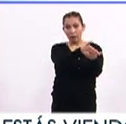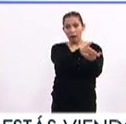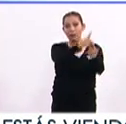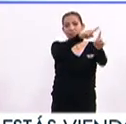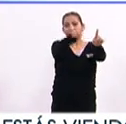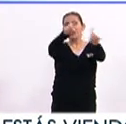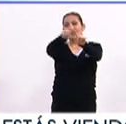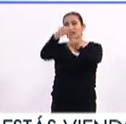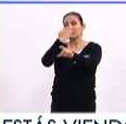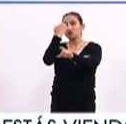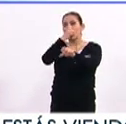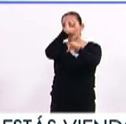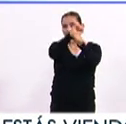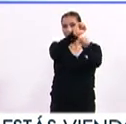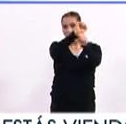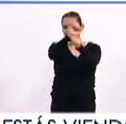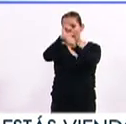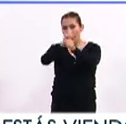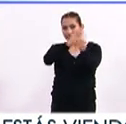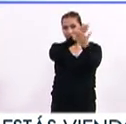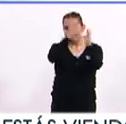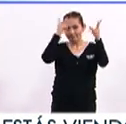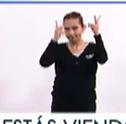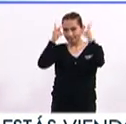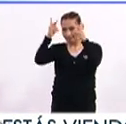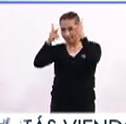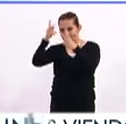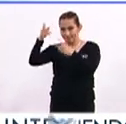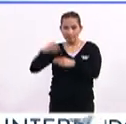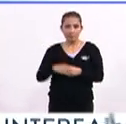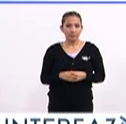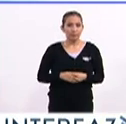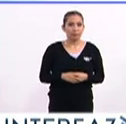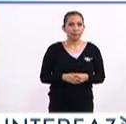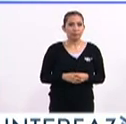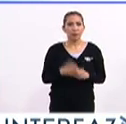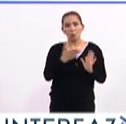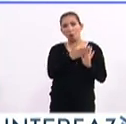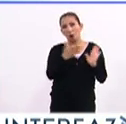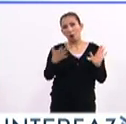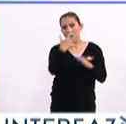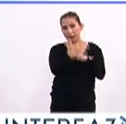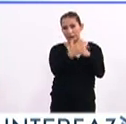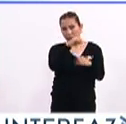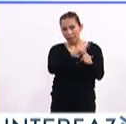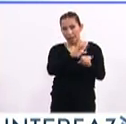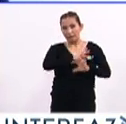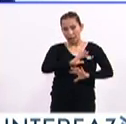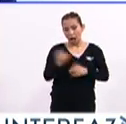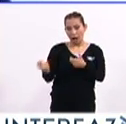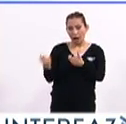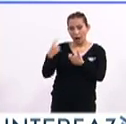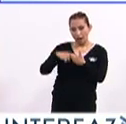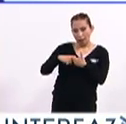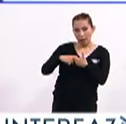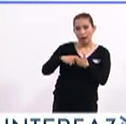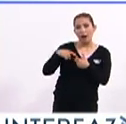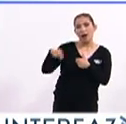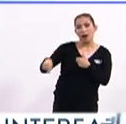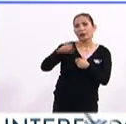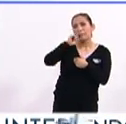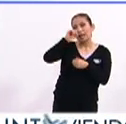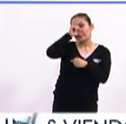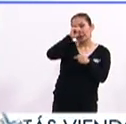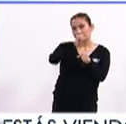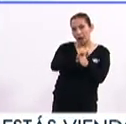a distintas escuelas secundarias. En unos 15 días ya se incorpora tanto